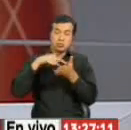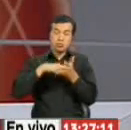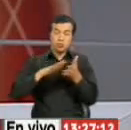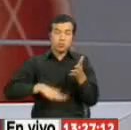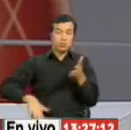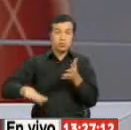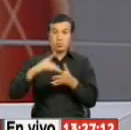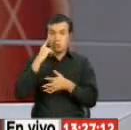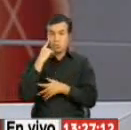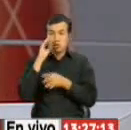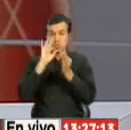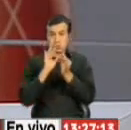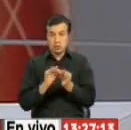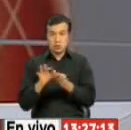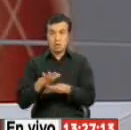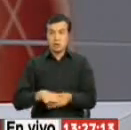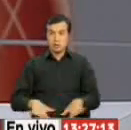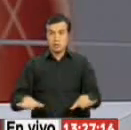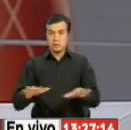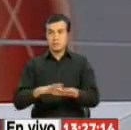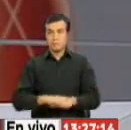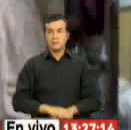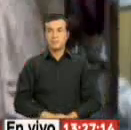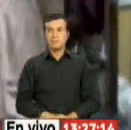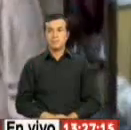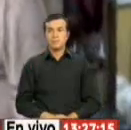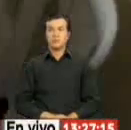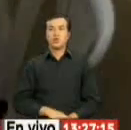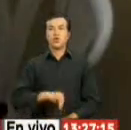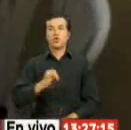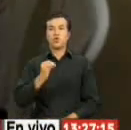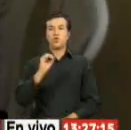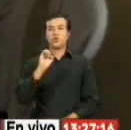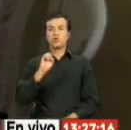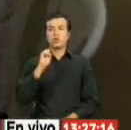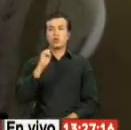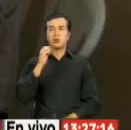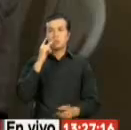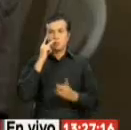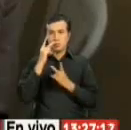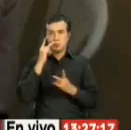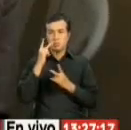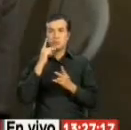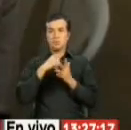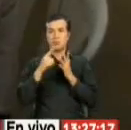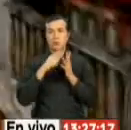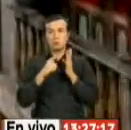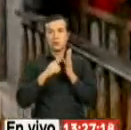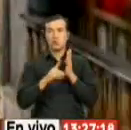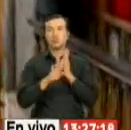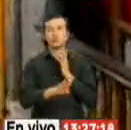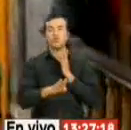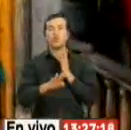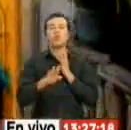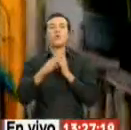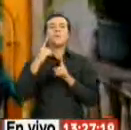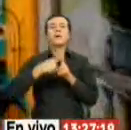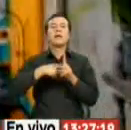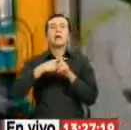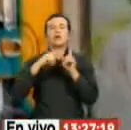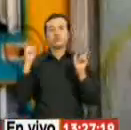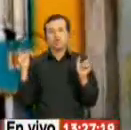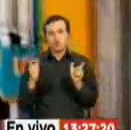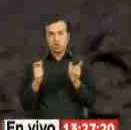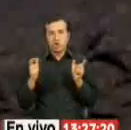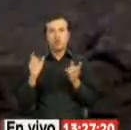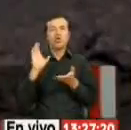para la remediación en este sector a jose gonzalez lo encontramos arreglando varios productos en su micro mercado ubicado en